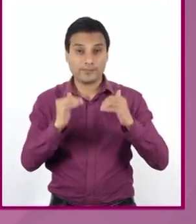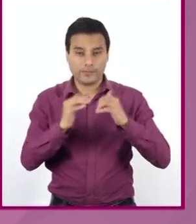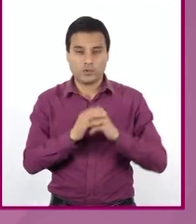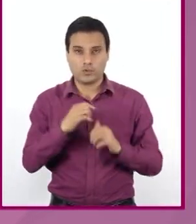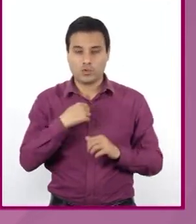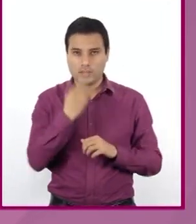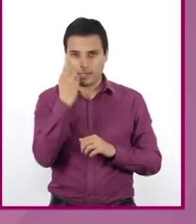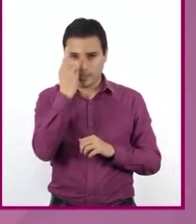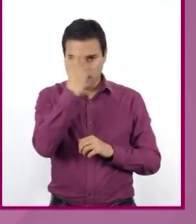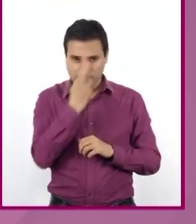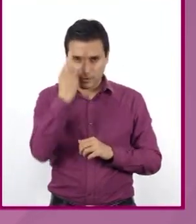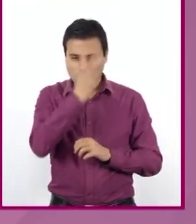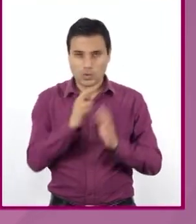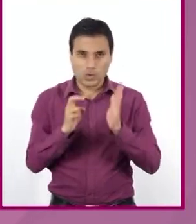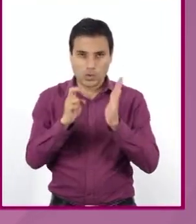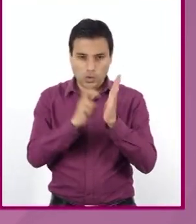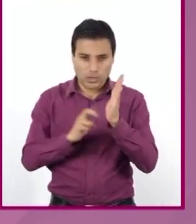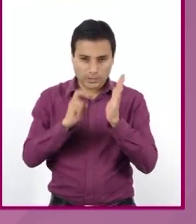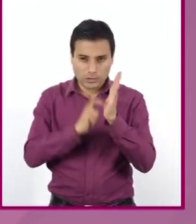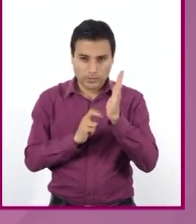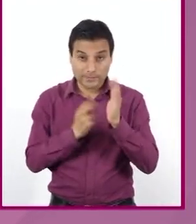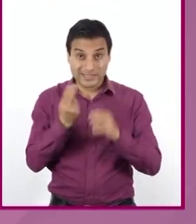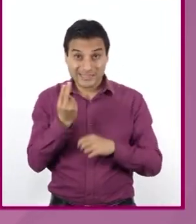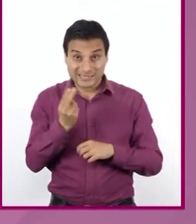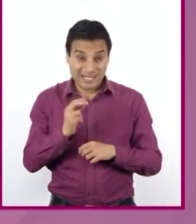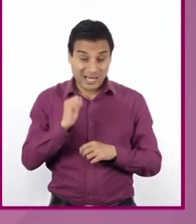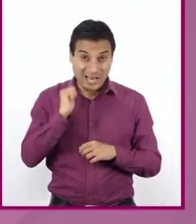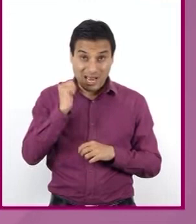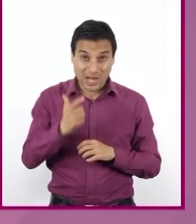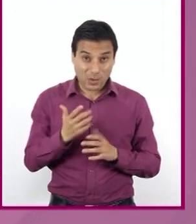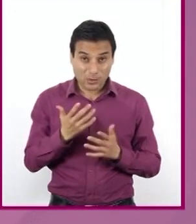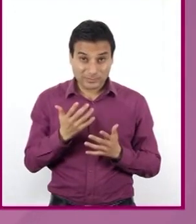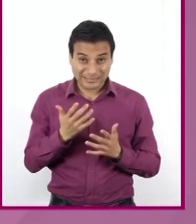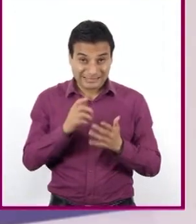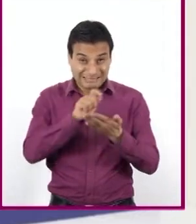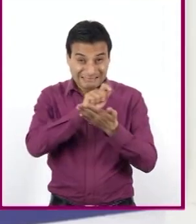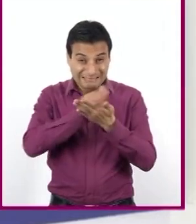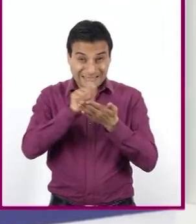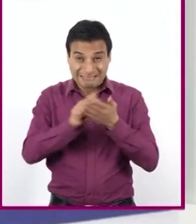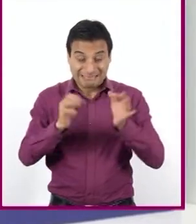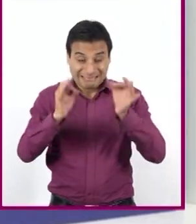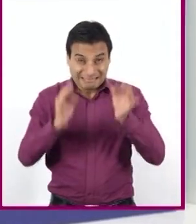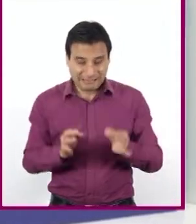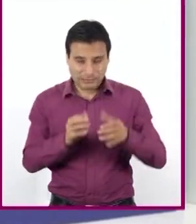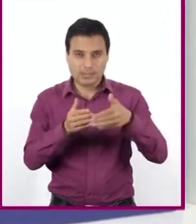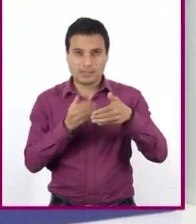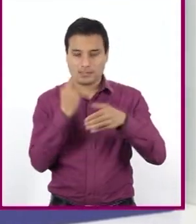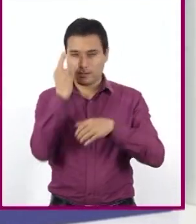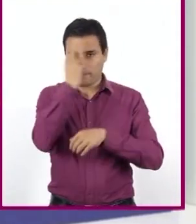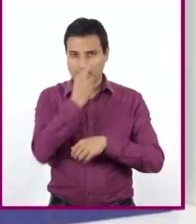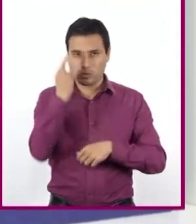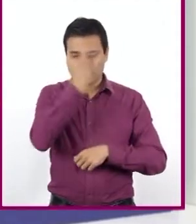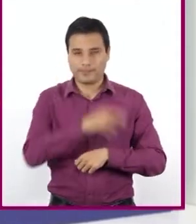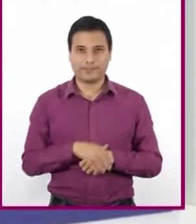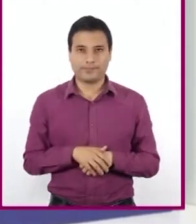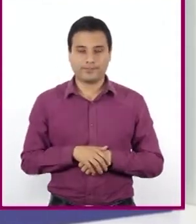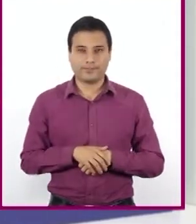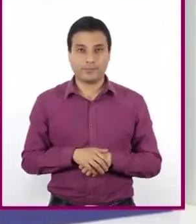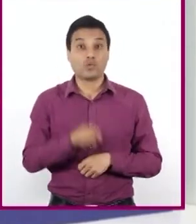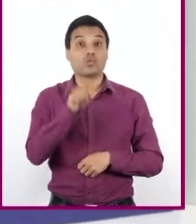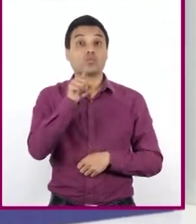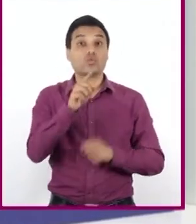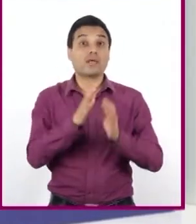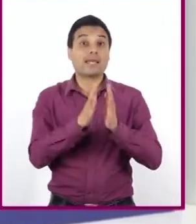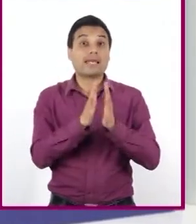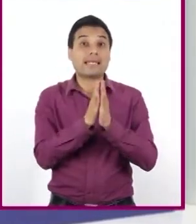y corrección, si es necesario, antes de la redacción final. Es importante que revisen su libro de